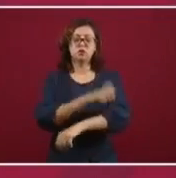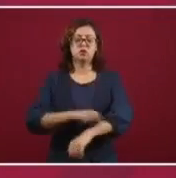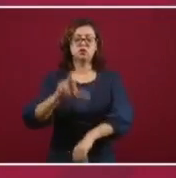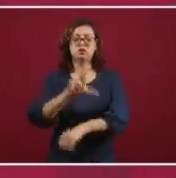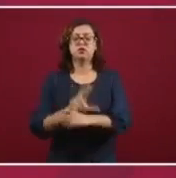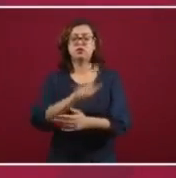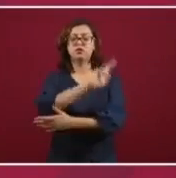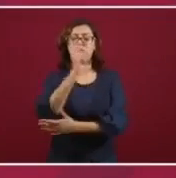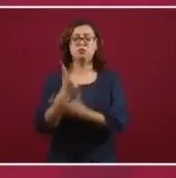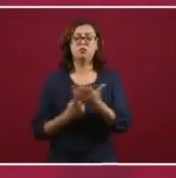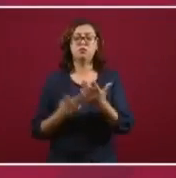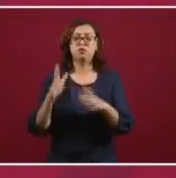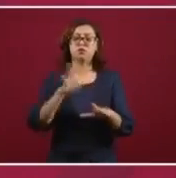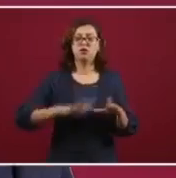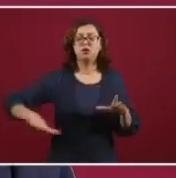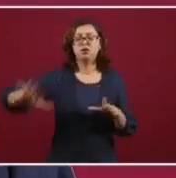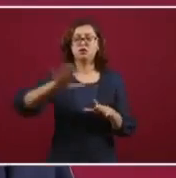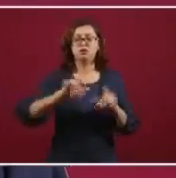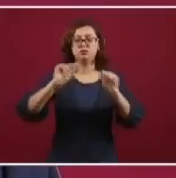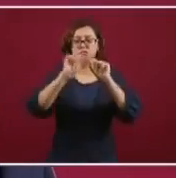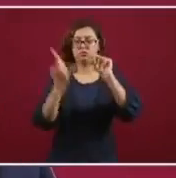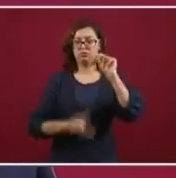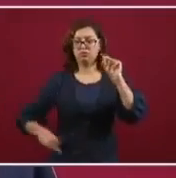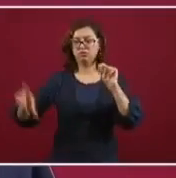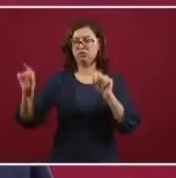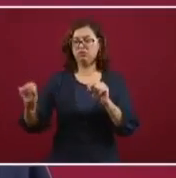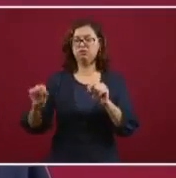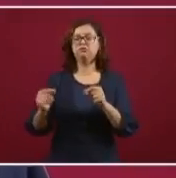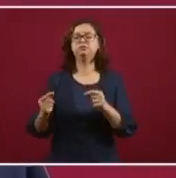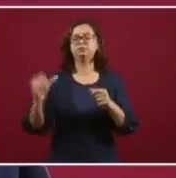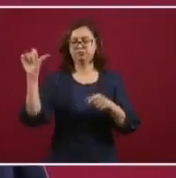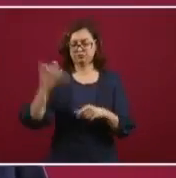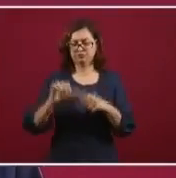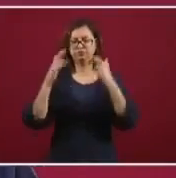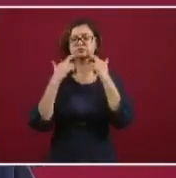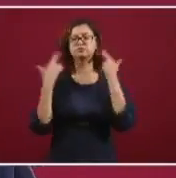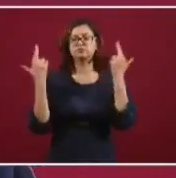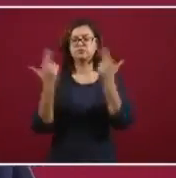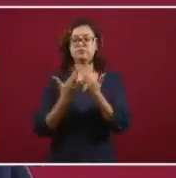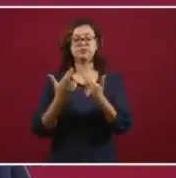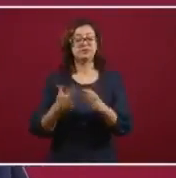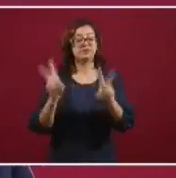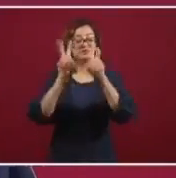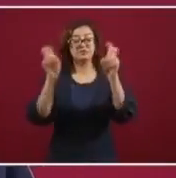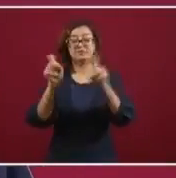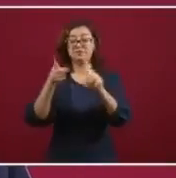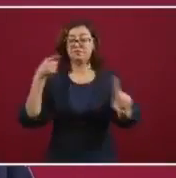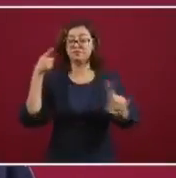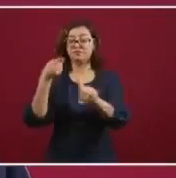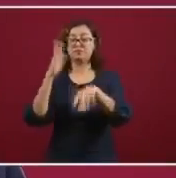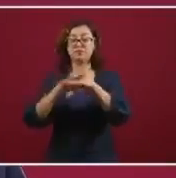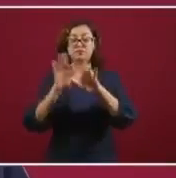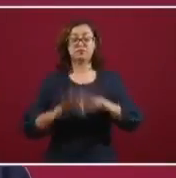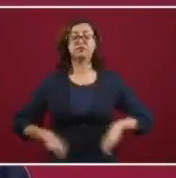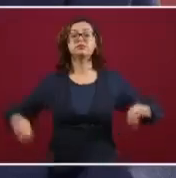sociales en todo el país y el tema central es